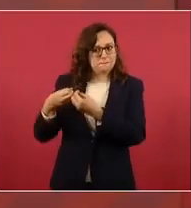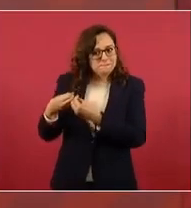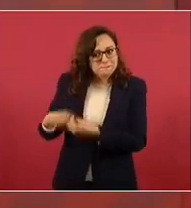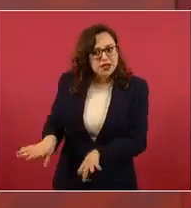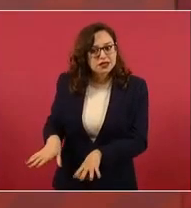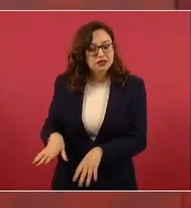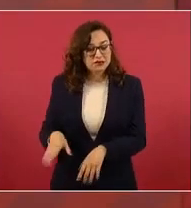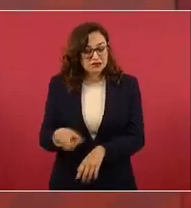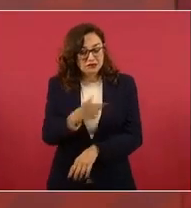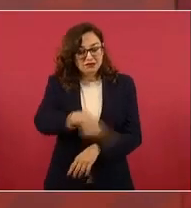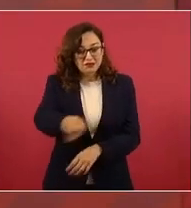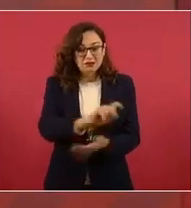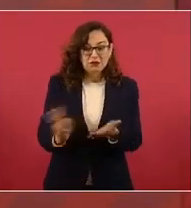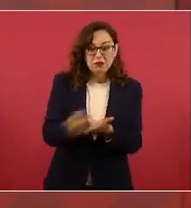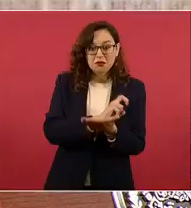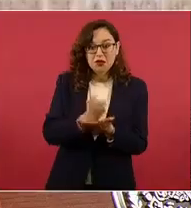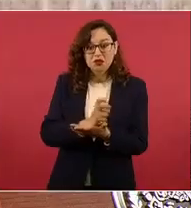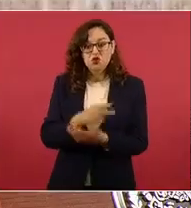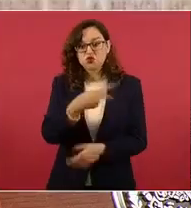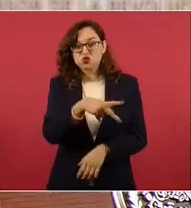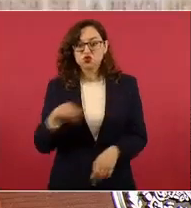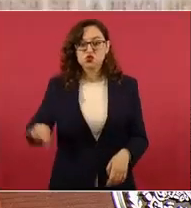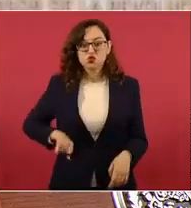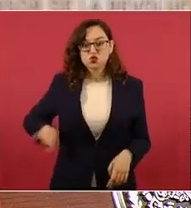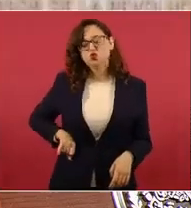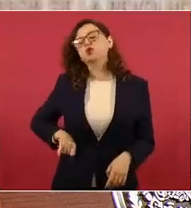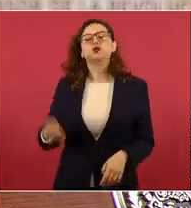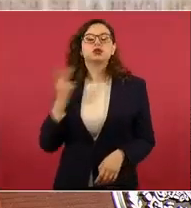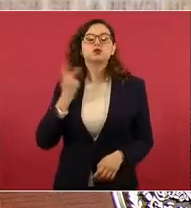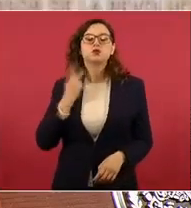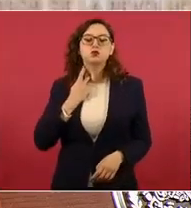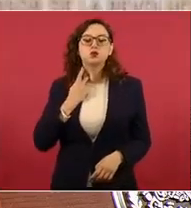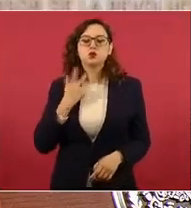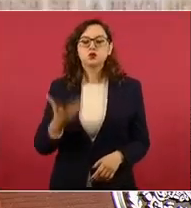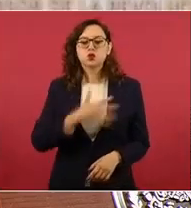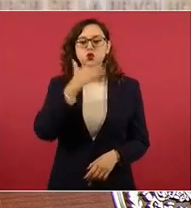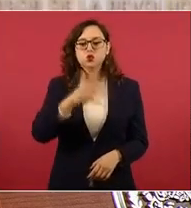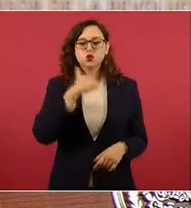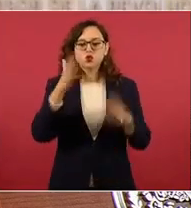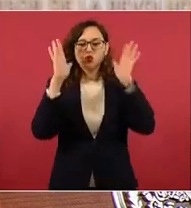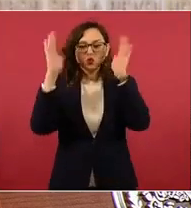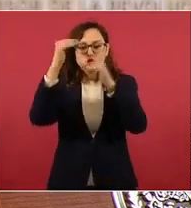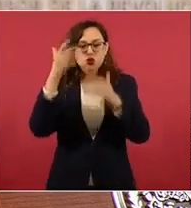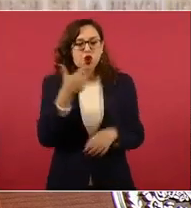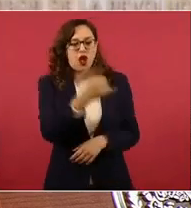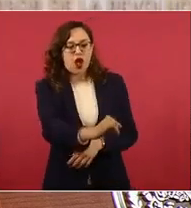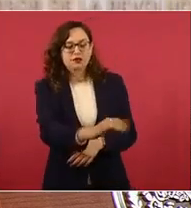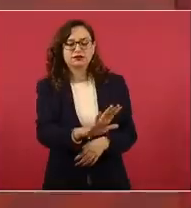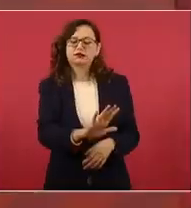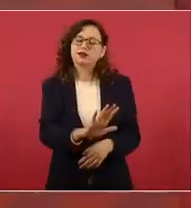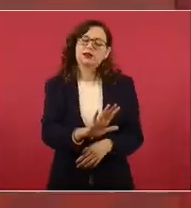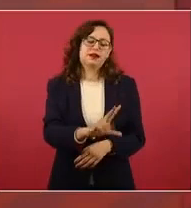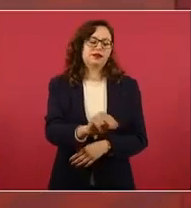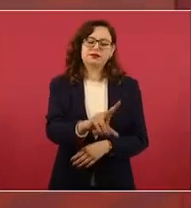nada más por intereses políticos de estos conservadores